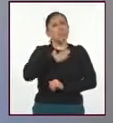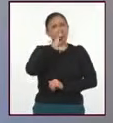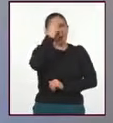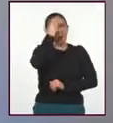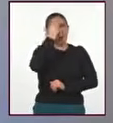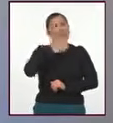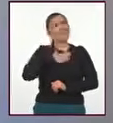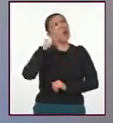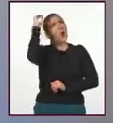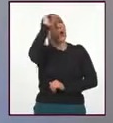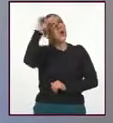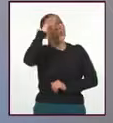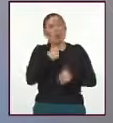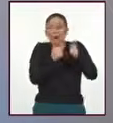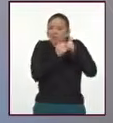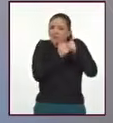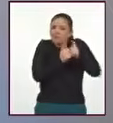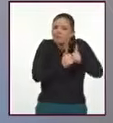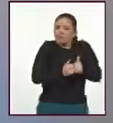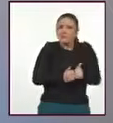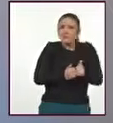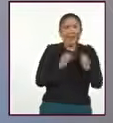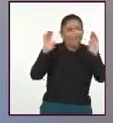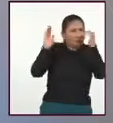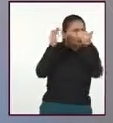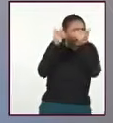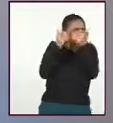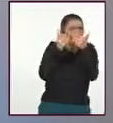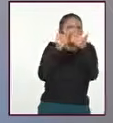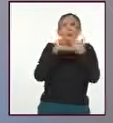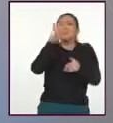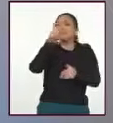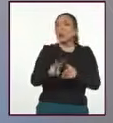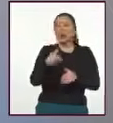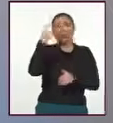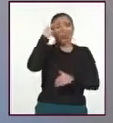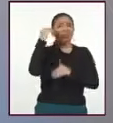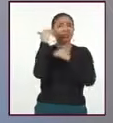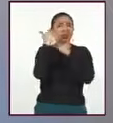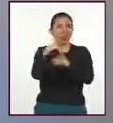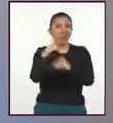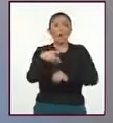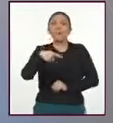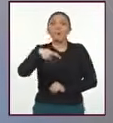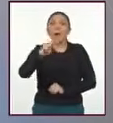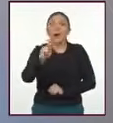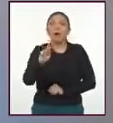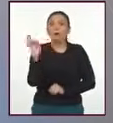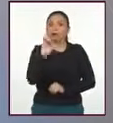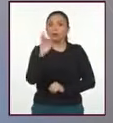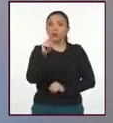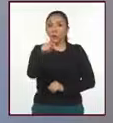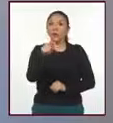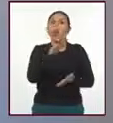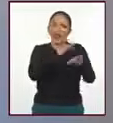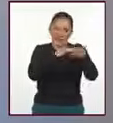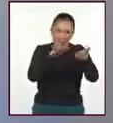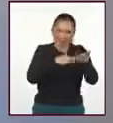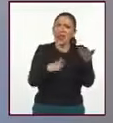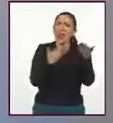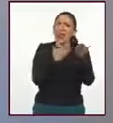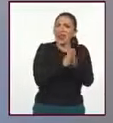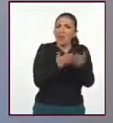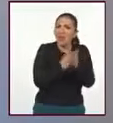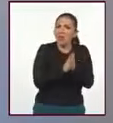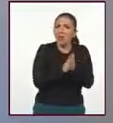en un solo espacio, pues realmente uno se quedaría muy limitado. Pero ¿qué pasa? Con el solo hecho de leer un libro, pues realmente tenemos ahí